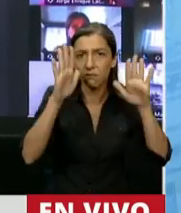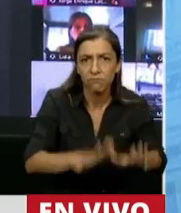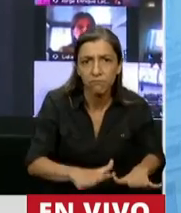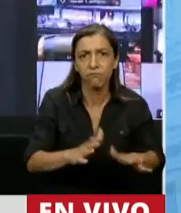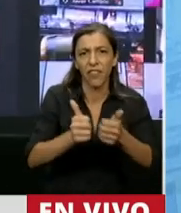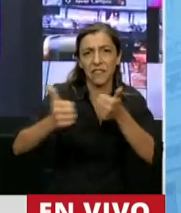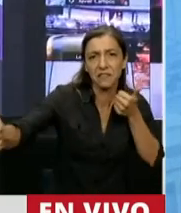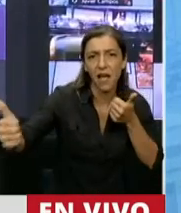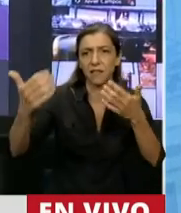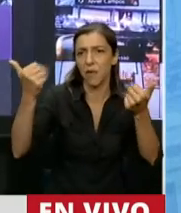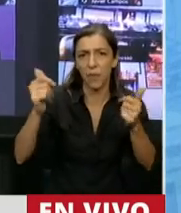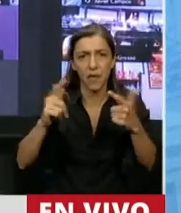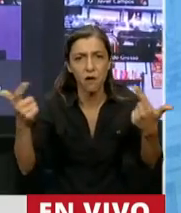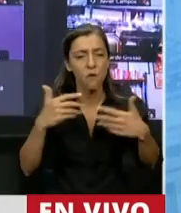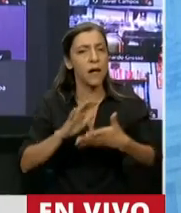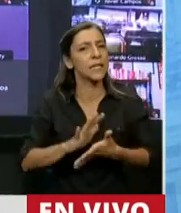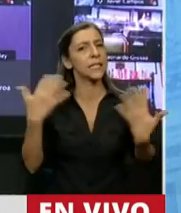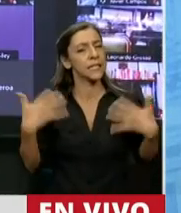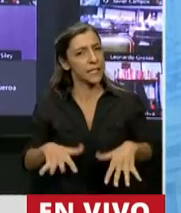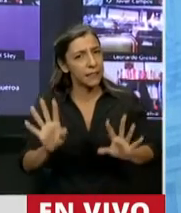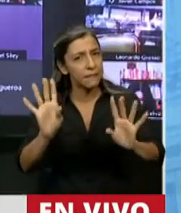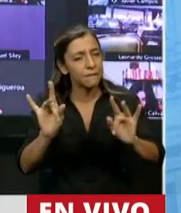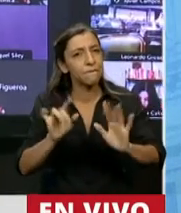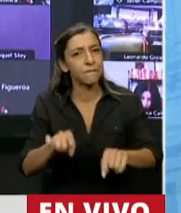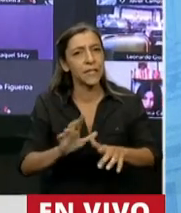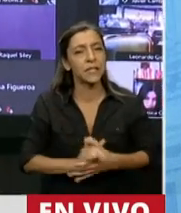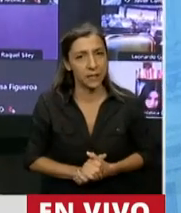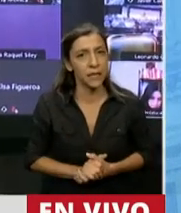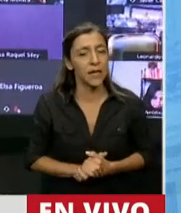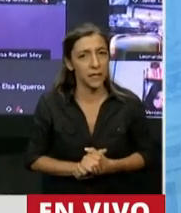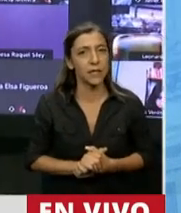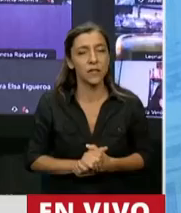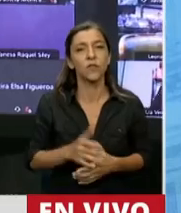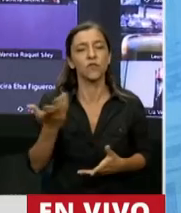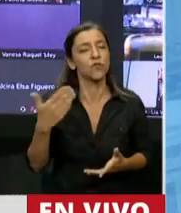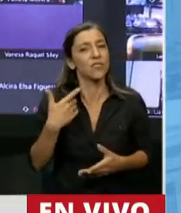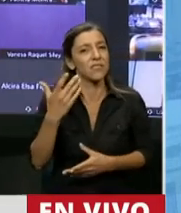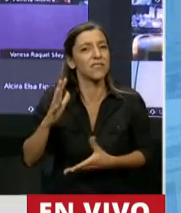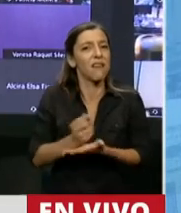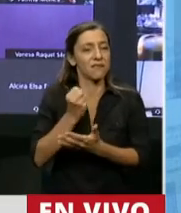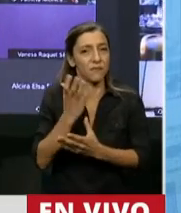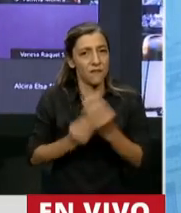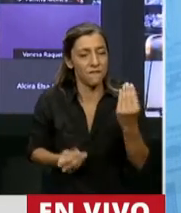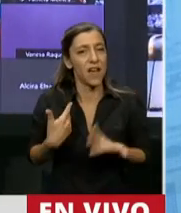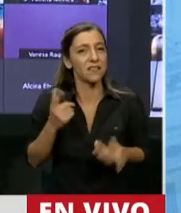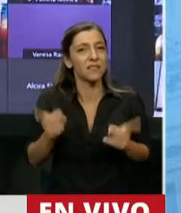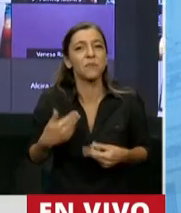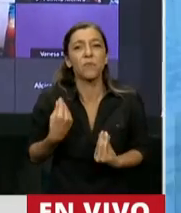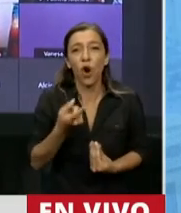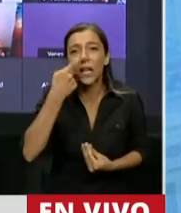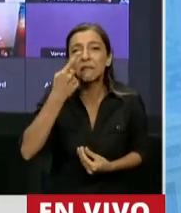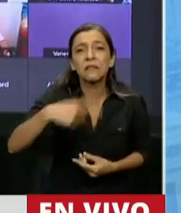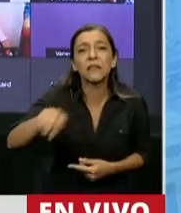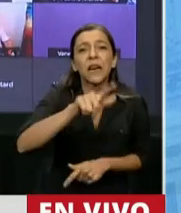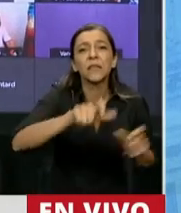produce y en vez de seguir con un relato que va en sentido contrario de la realidad de los intereses de los argentinos